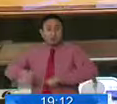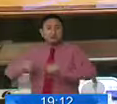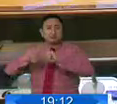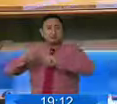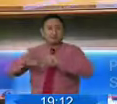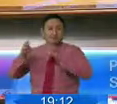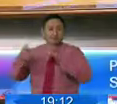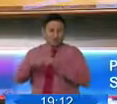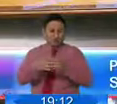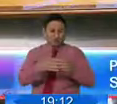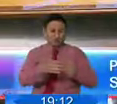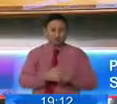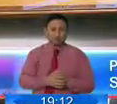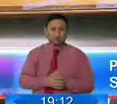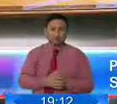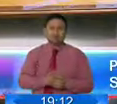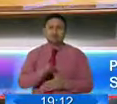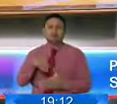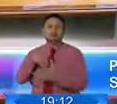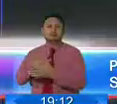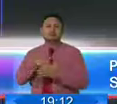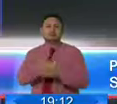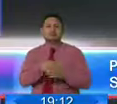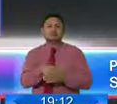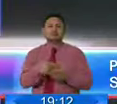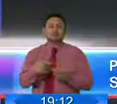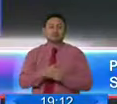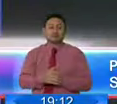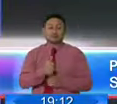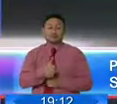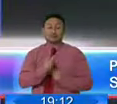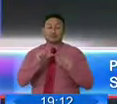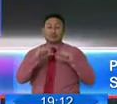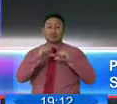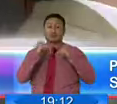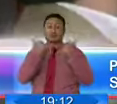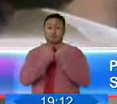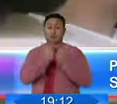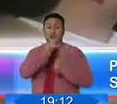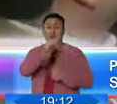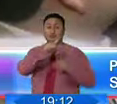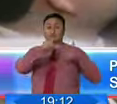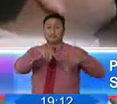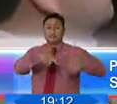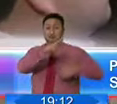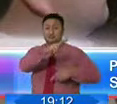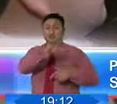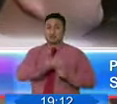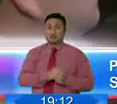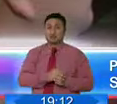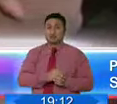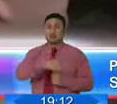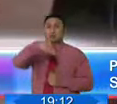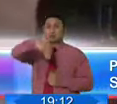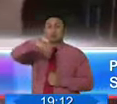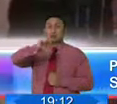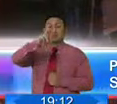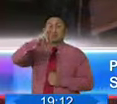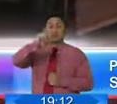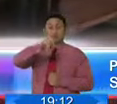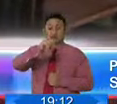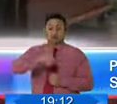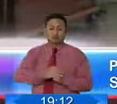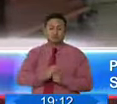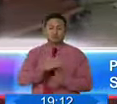Y esta especie de bloqueo la propician incluso asambleístas del bloque gobiernista. Daniel Mendoza y Carla Chávez, por ejemplo, votaron en contra